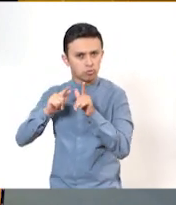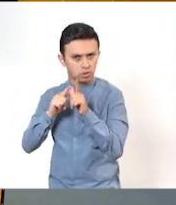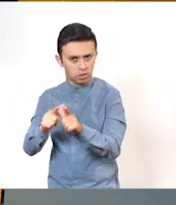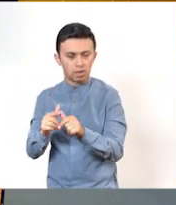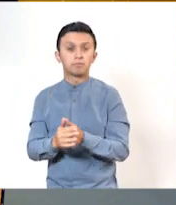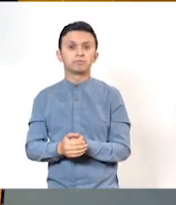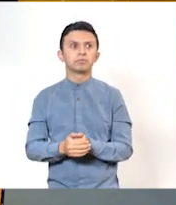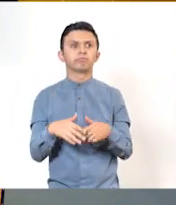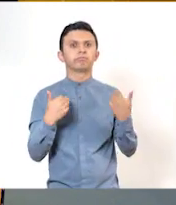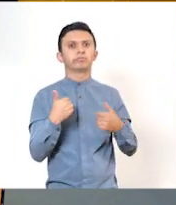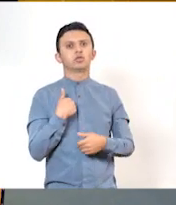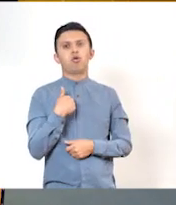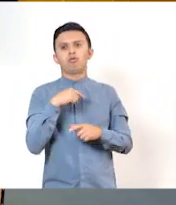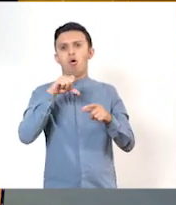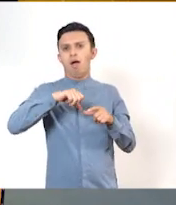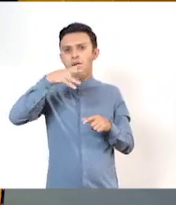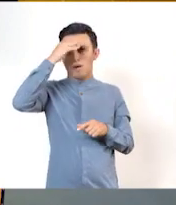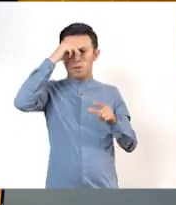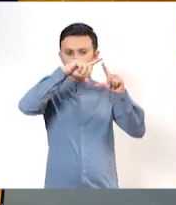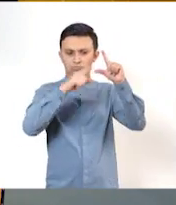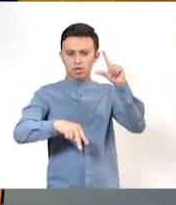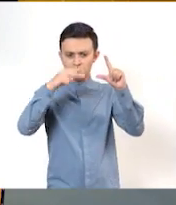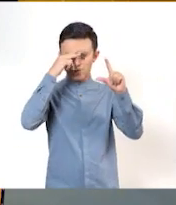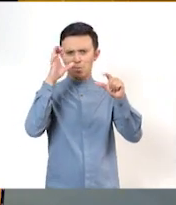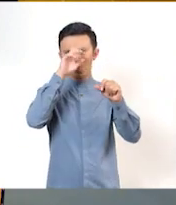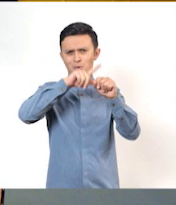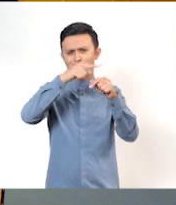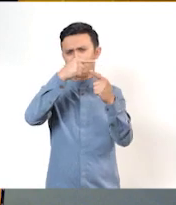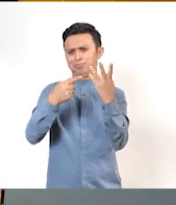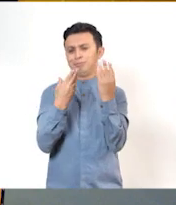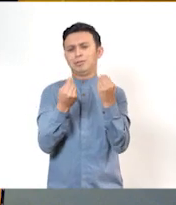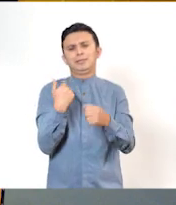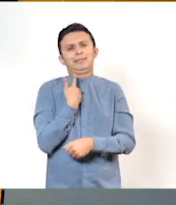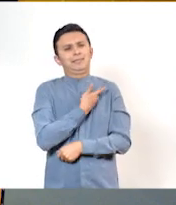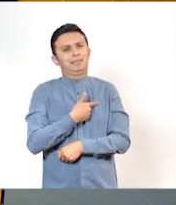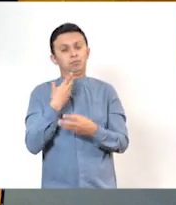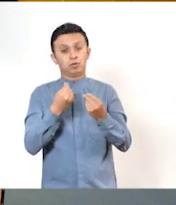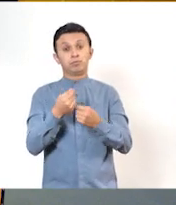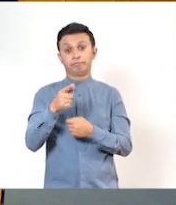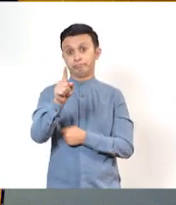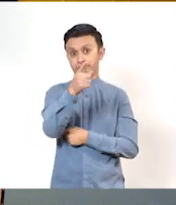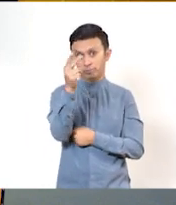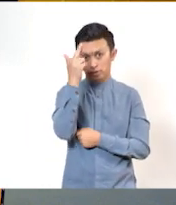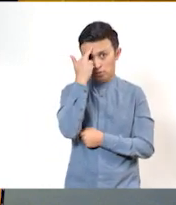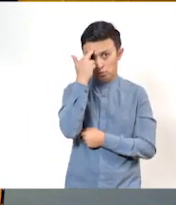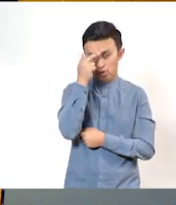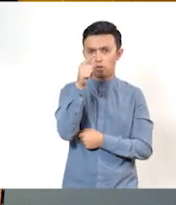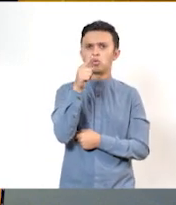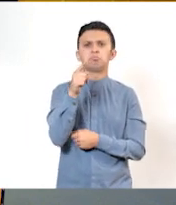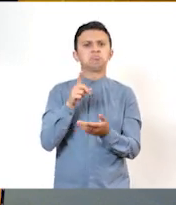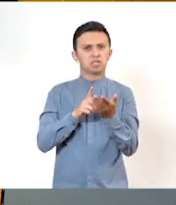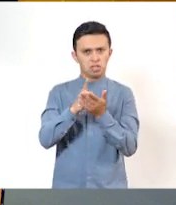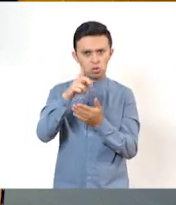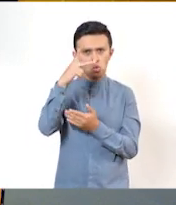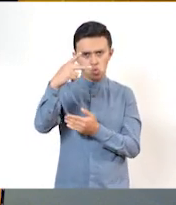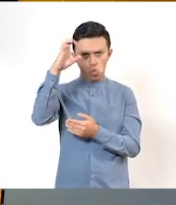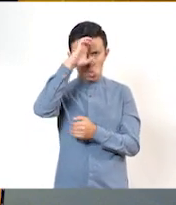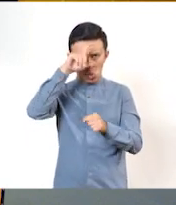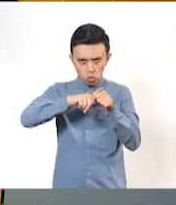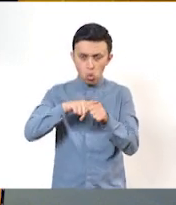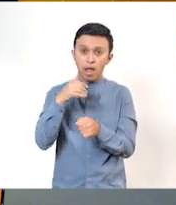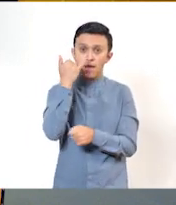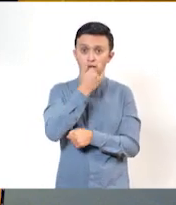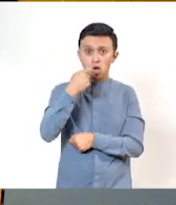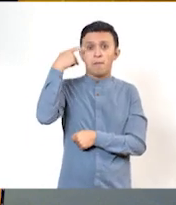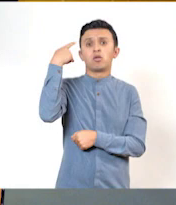México existen tantas culturas. Así es, recuerden, niñas y niños, que tienen derecho a su cultura, a su lengua, a